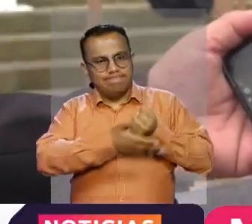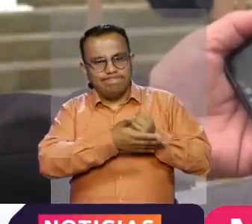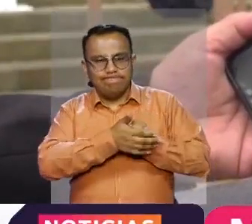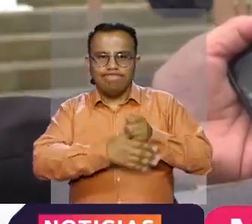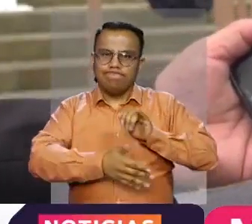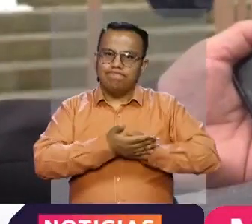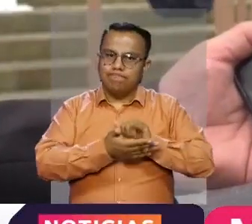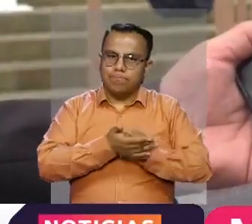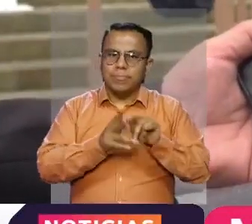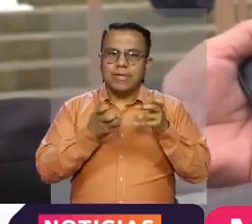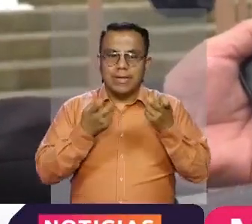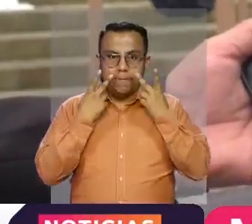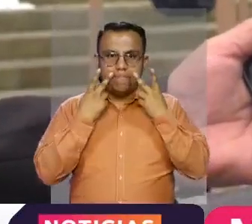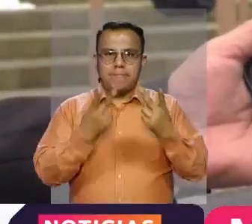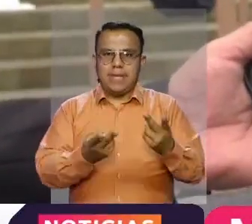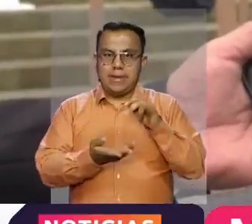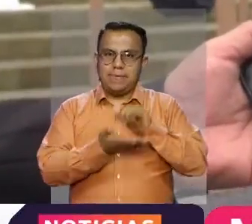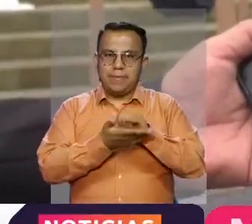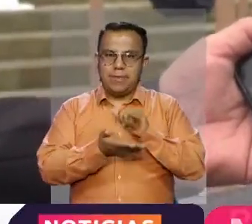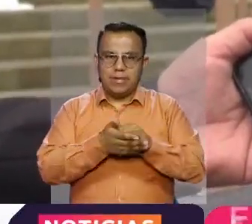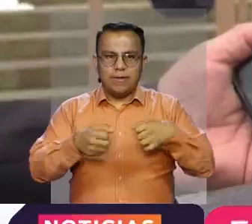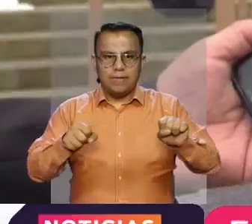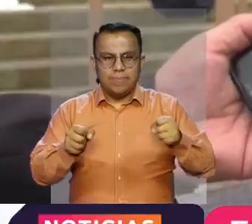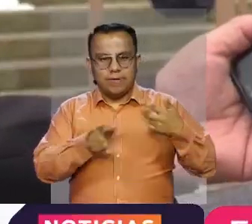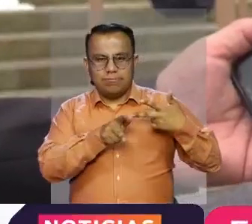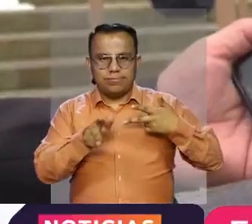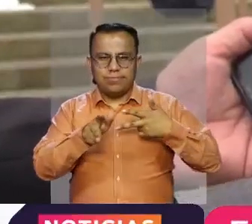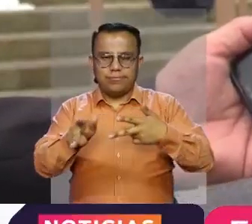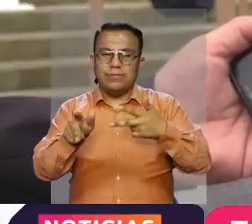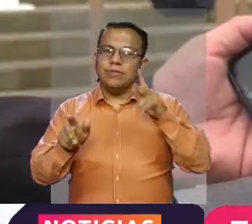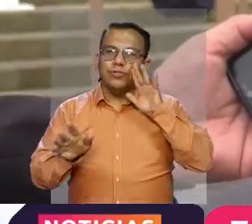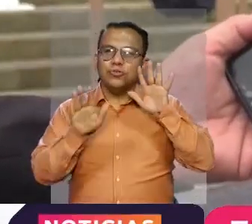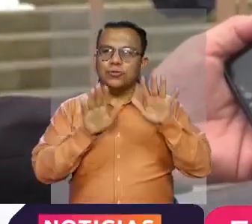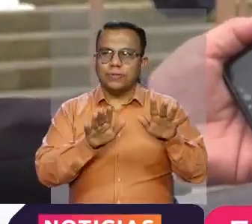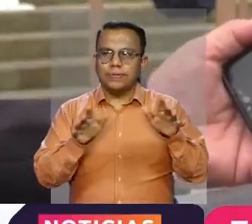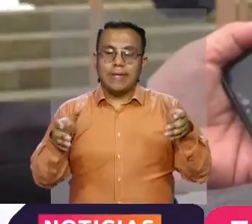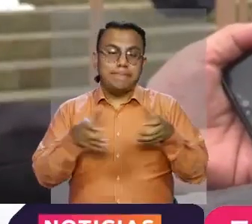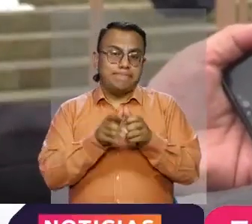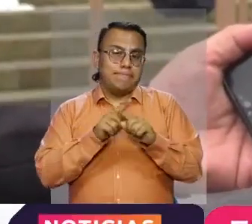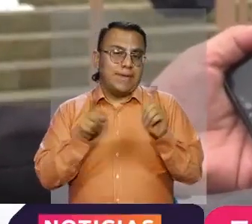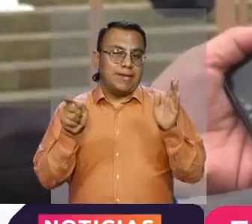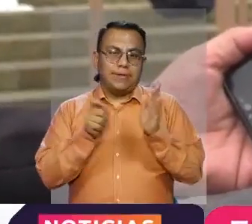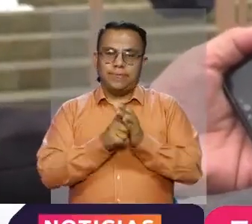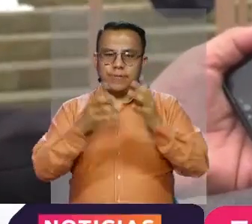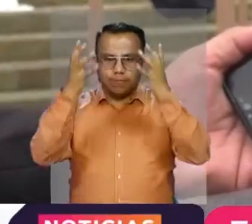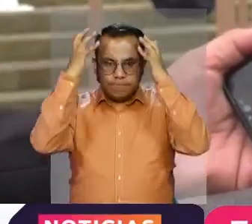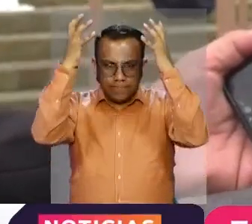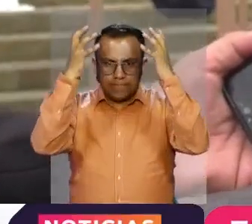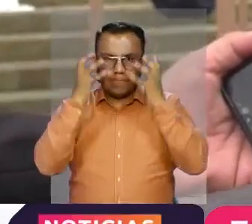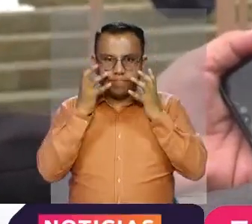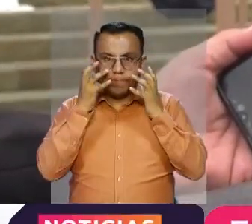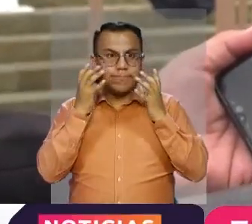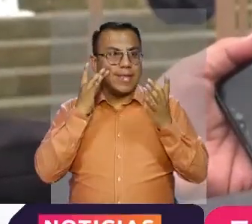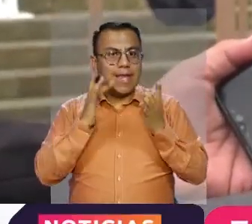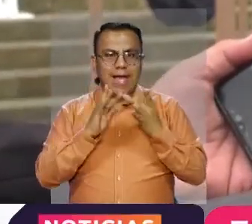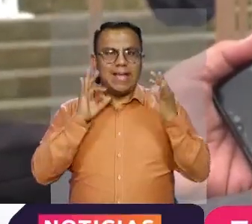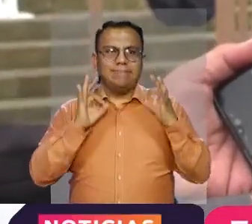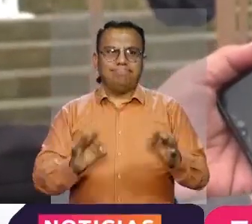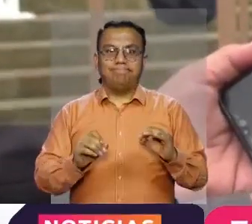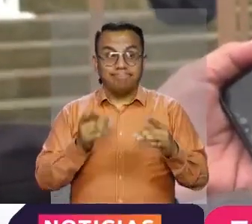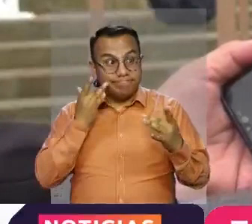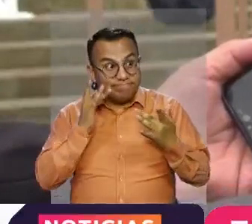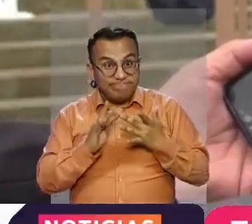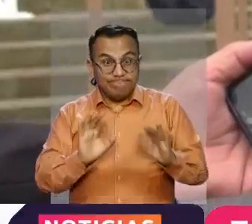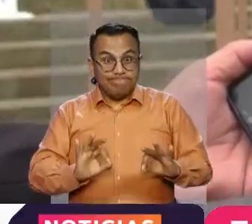a los motociclistas como los kamikazes. Pero tienen un casco no homologado,